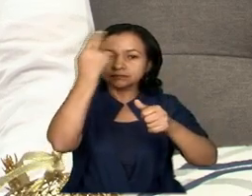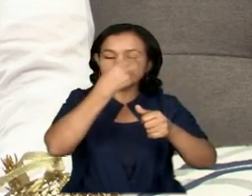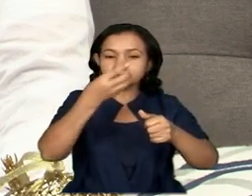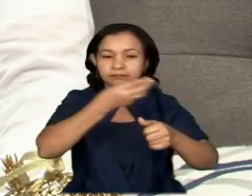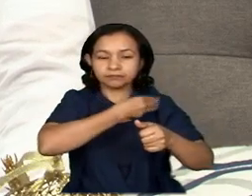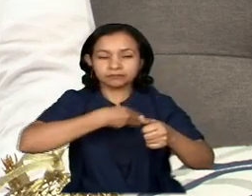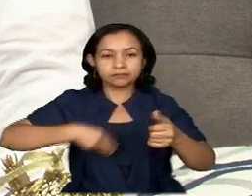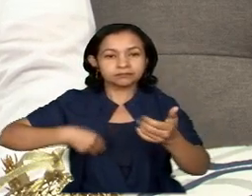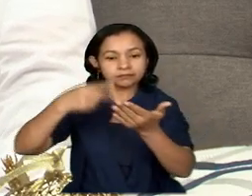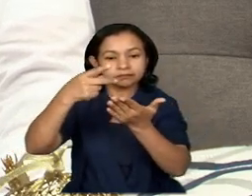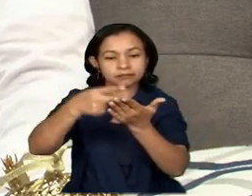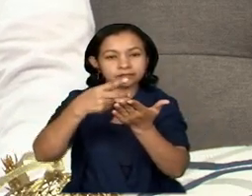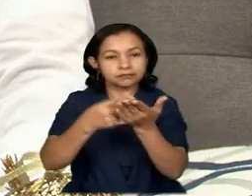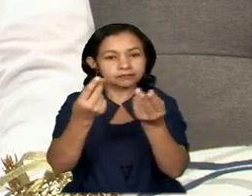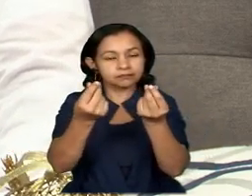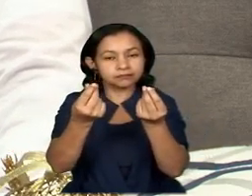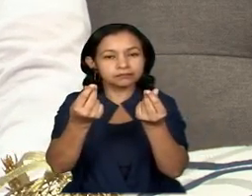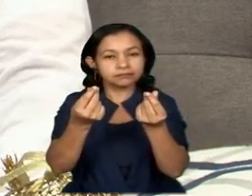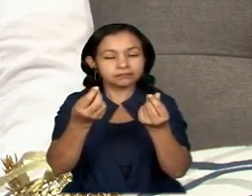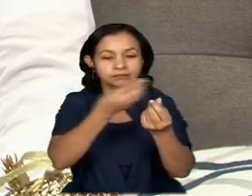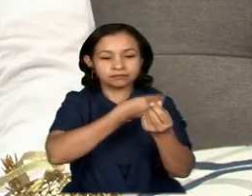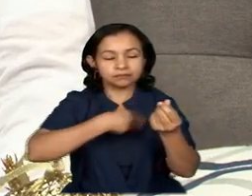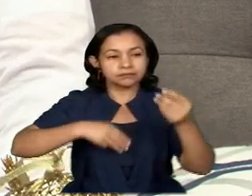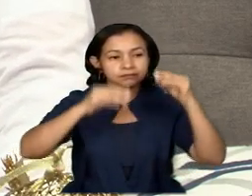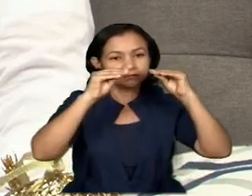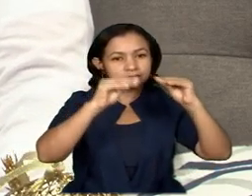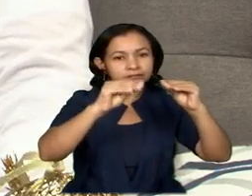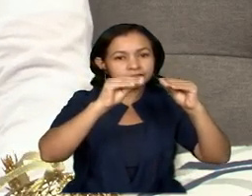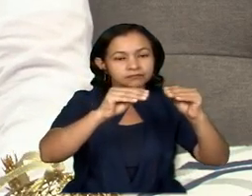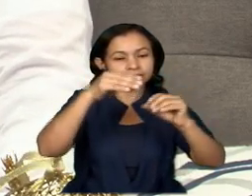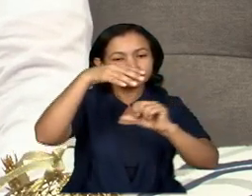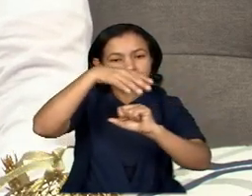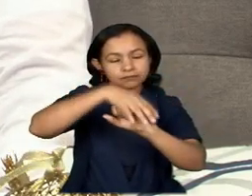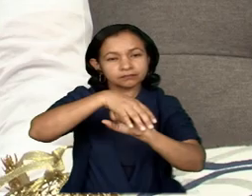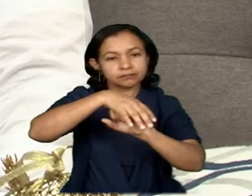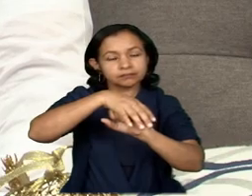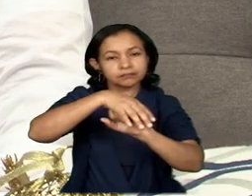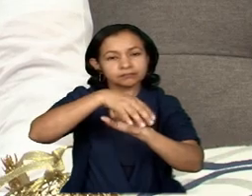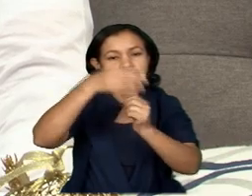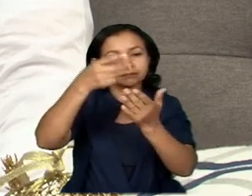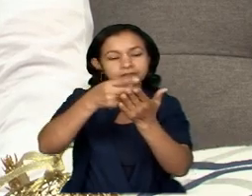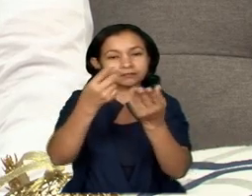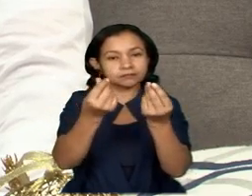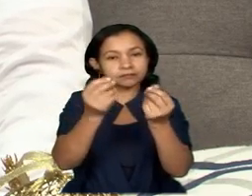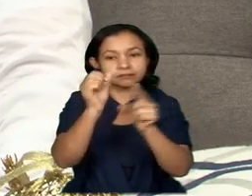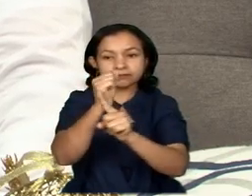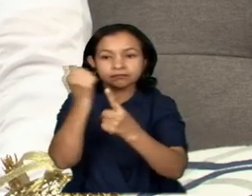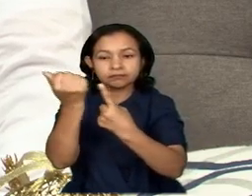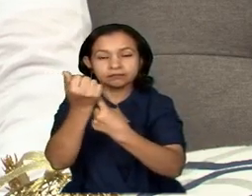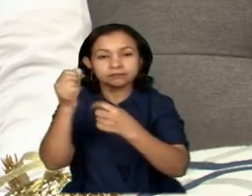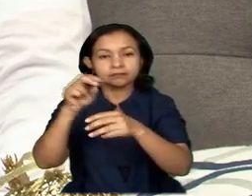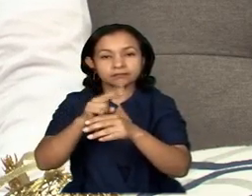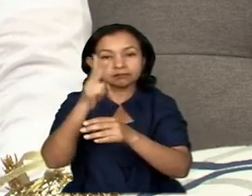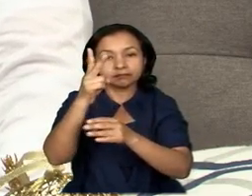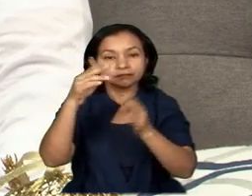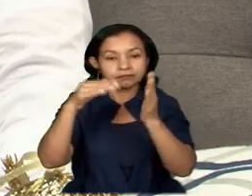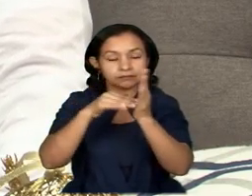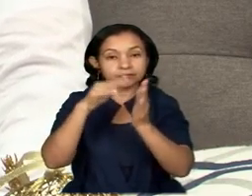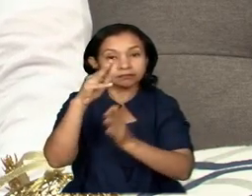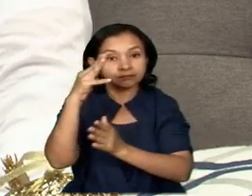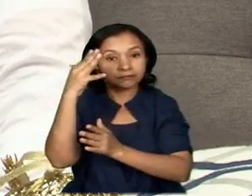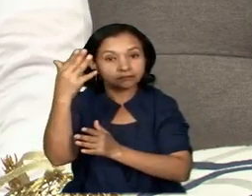Hacienda, trabajado con los equipos del Ministerio de Educación y con la Comisión Económica de la Asamblea Nacional, la proyección 2019. Se